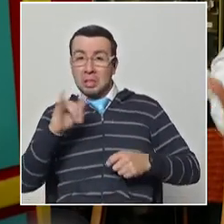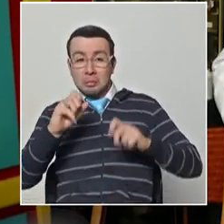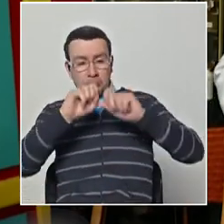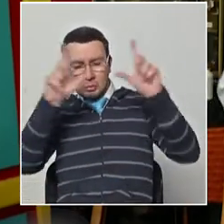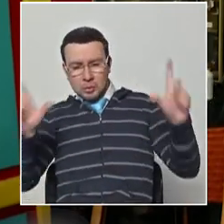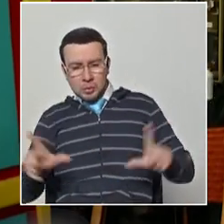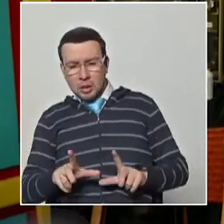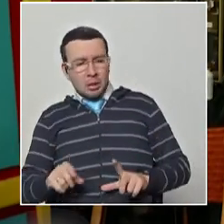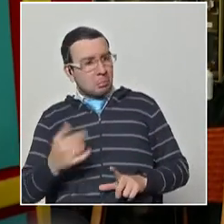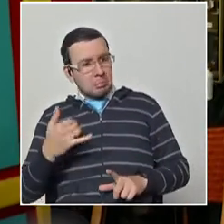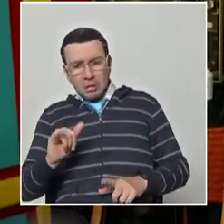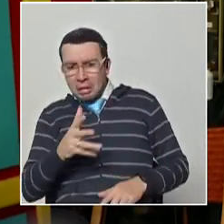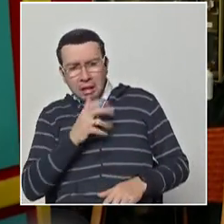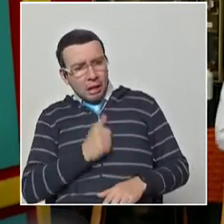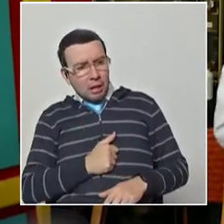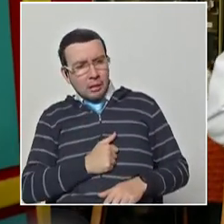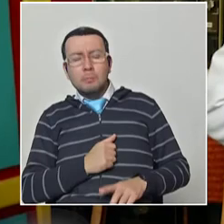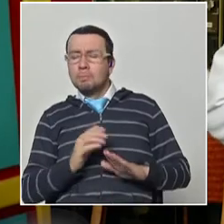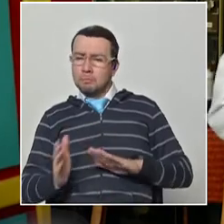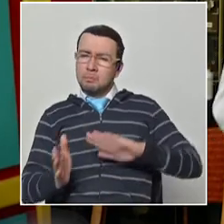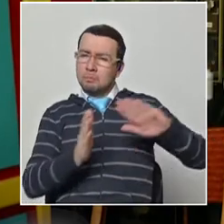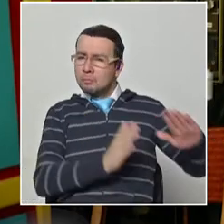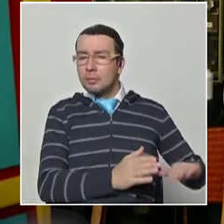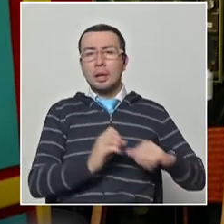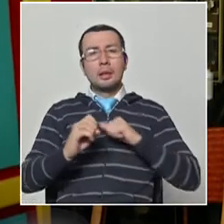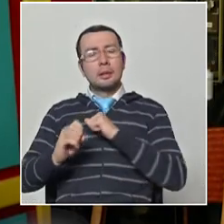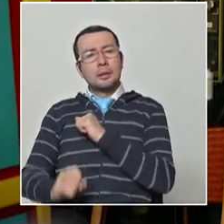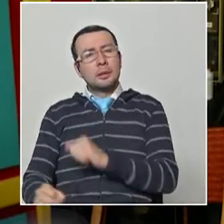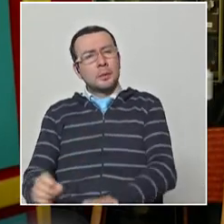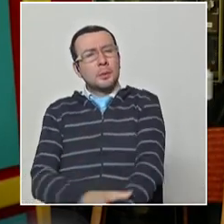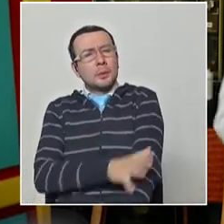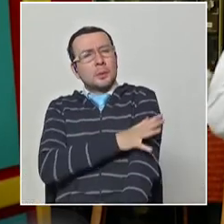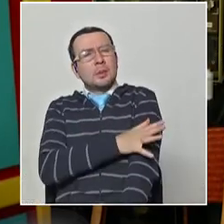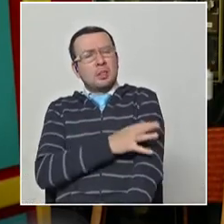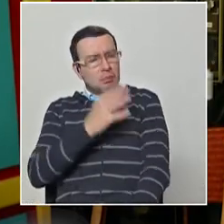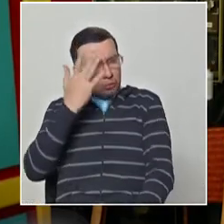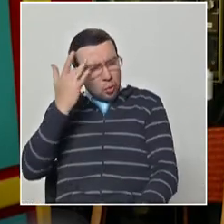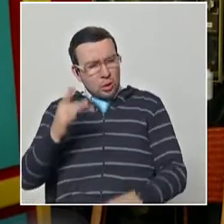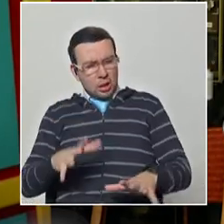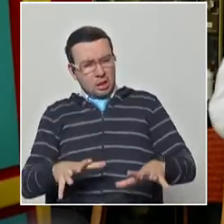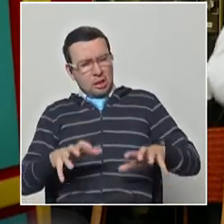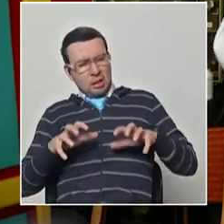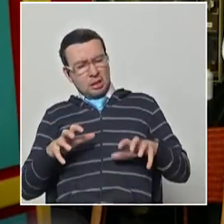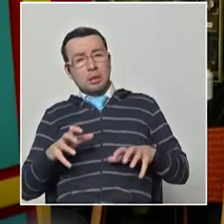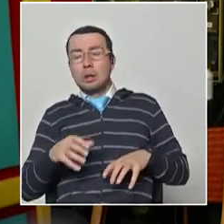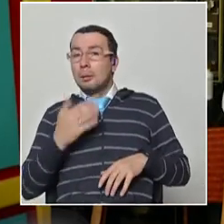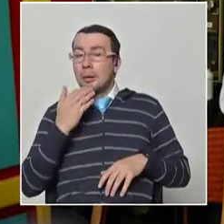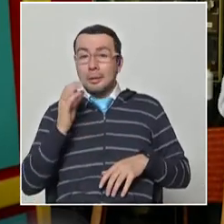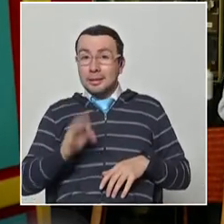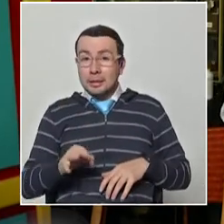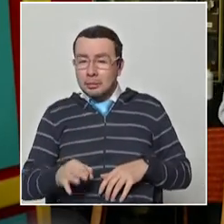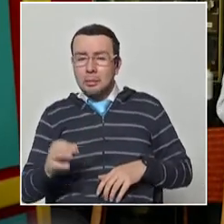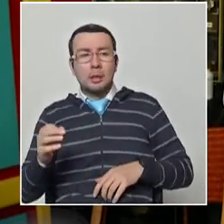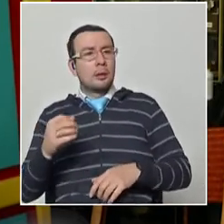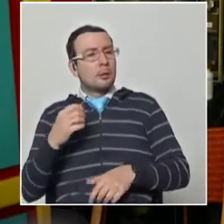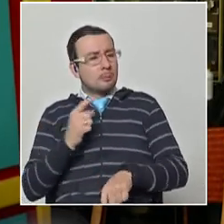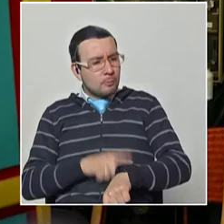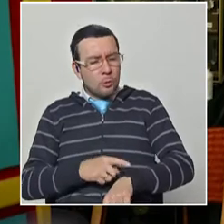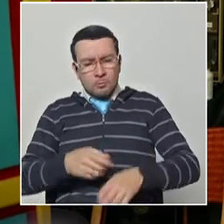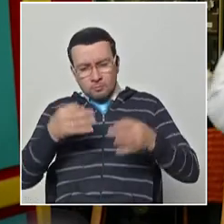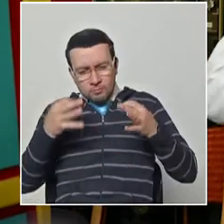absolutamente nada entramos a la parte emocional que es artritis porque es siempre me llega a la hora indicada